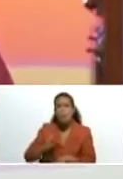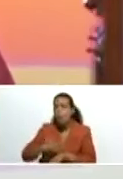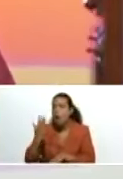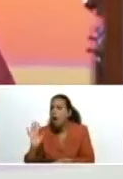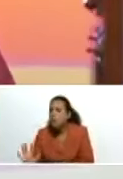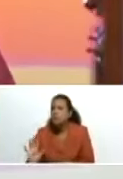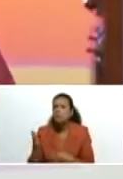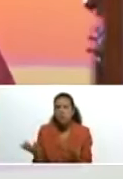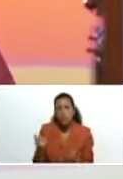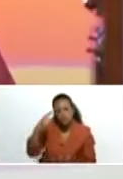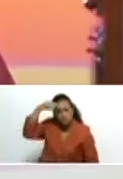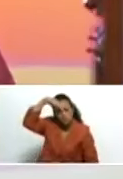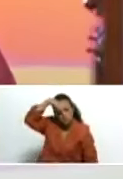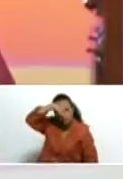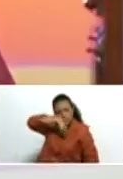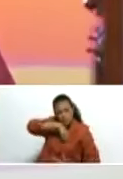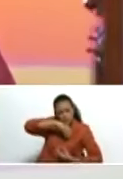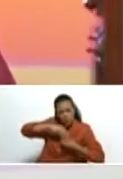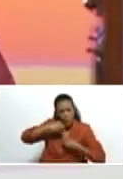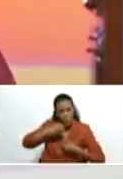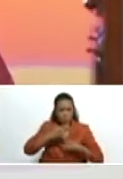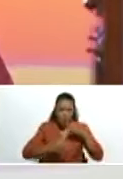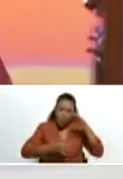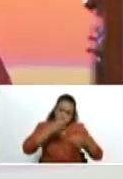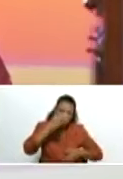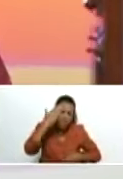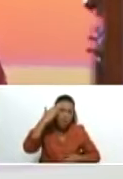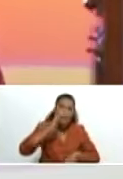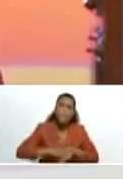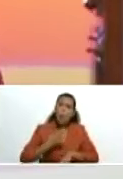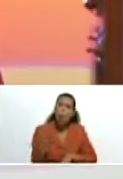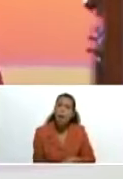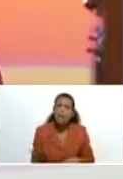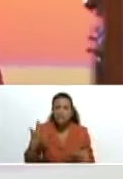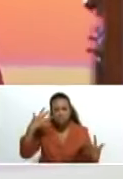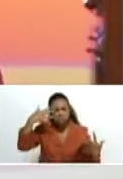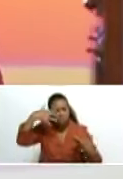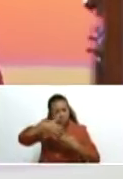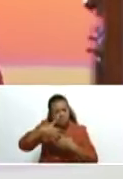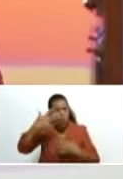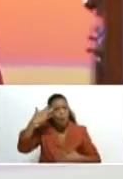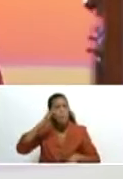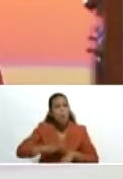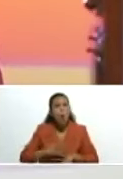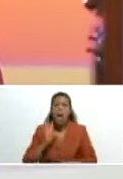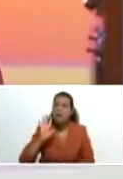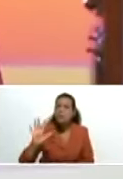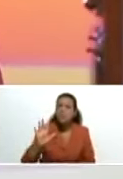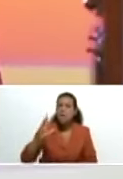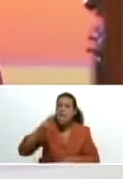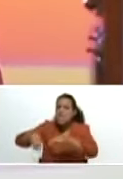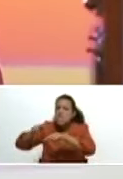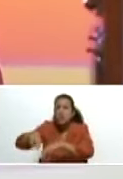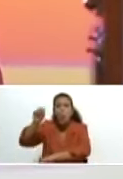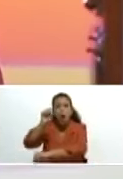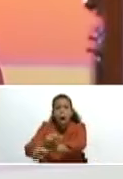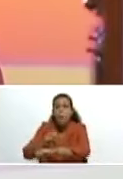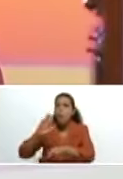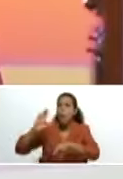originariamente rebelde y justiciero, le generaba una contradicción tremenda, una